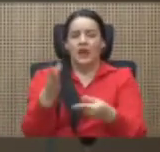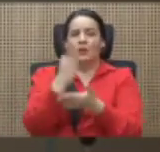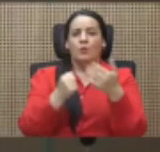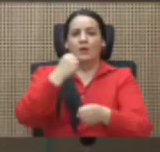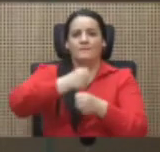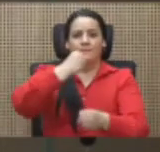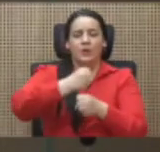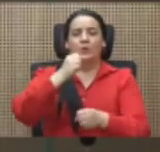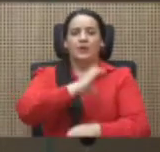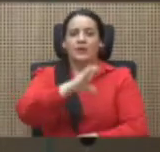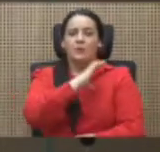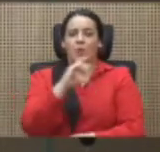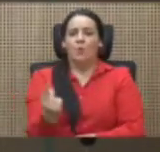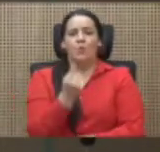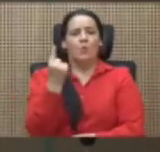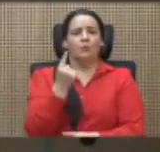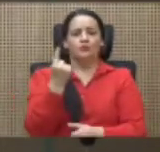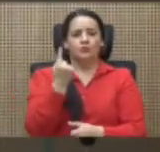Un solo estudio.